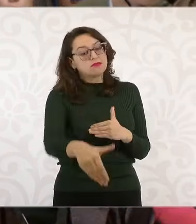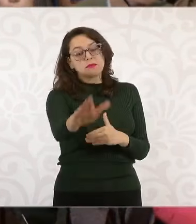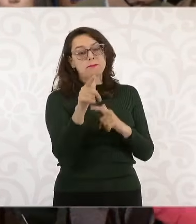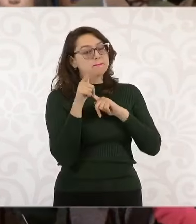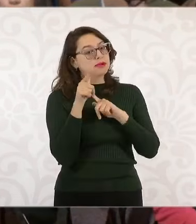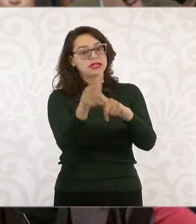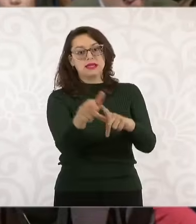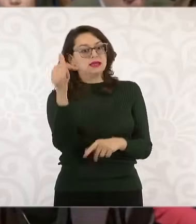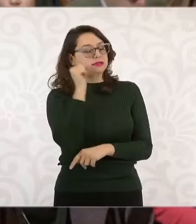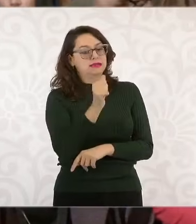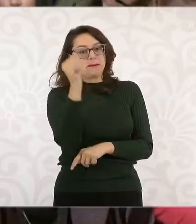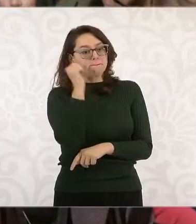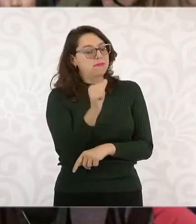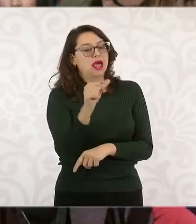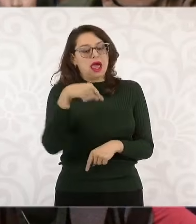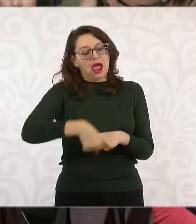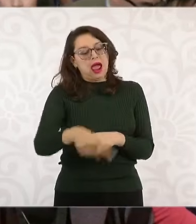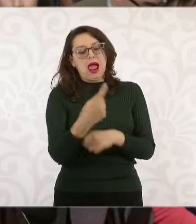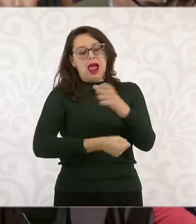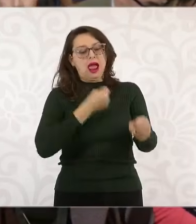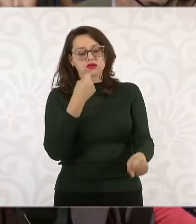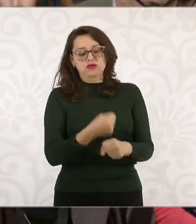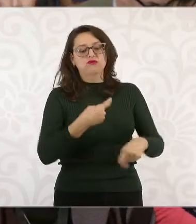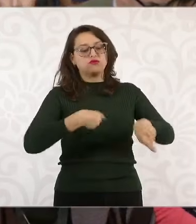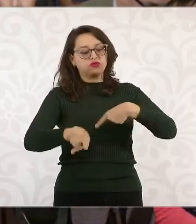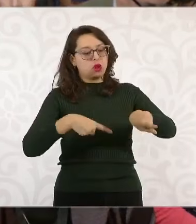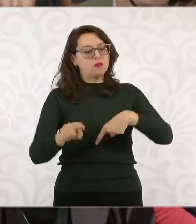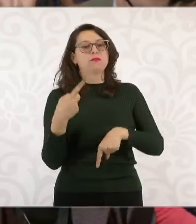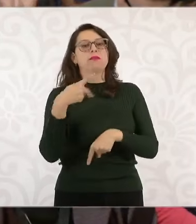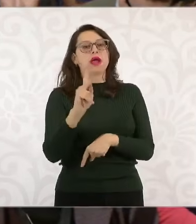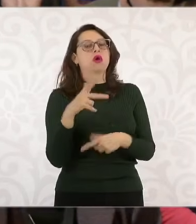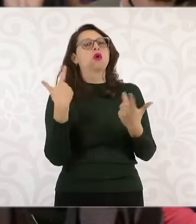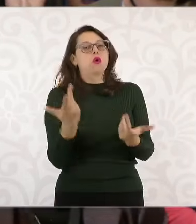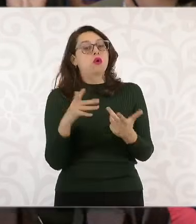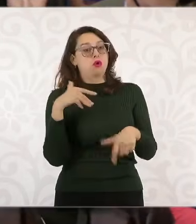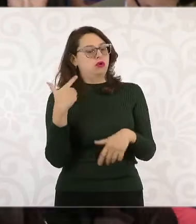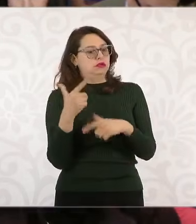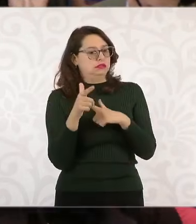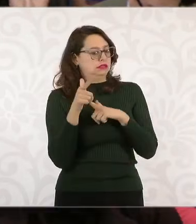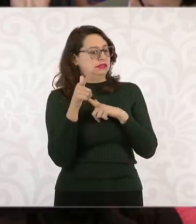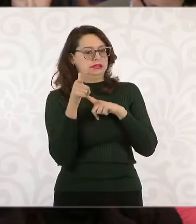permanente esta actividad? Entendemos que este año es por el fútbol, por el campeonato, pero ya se podría